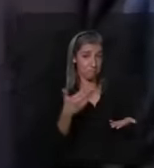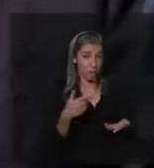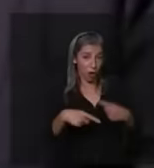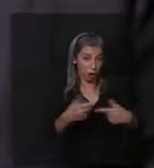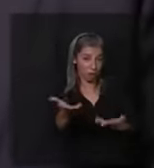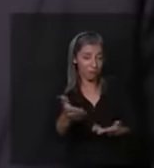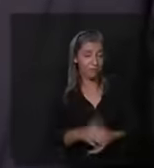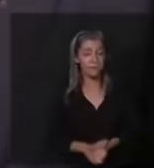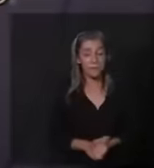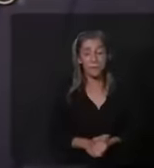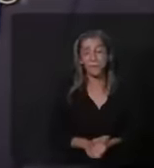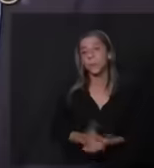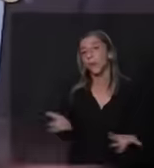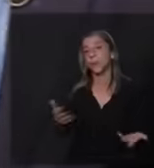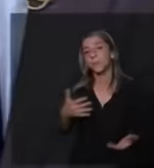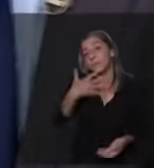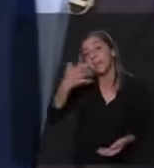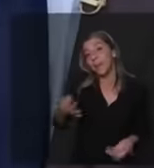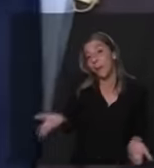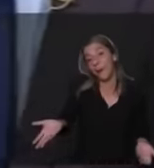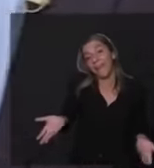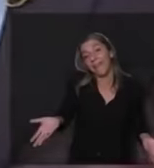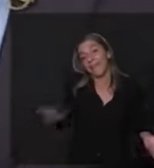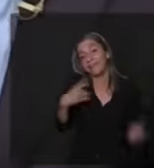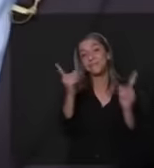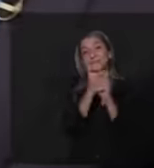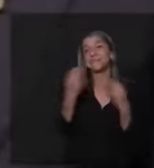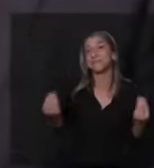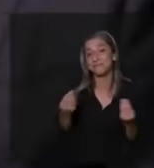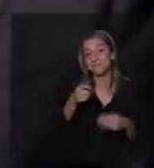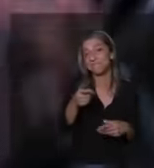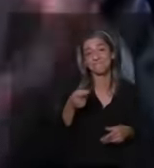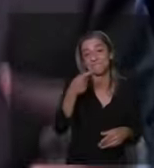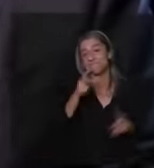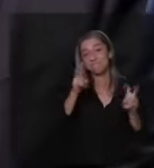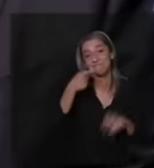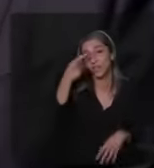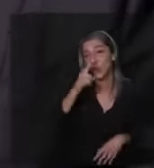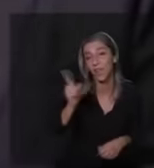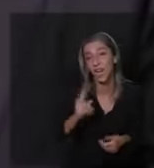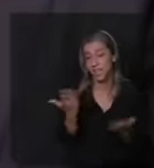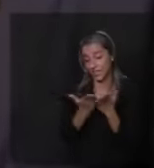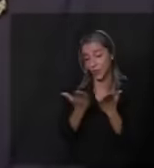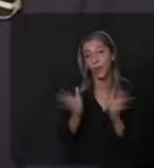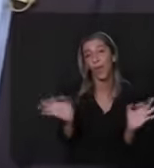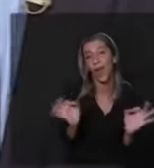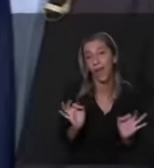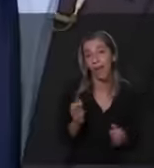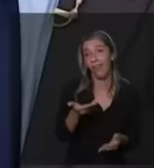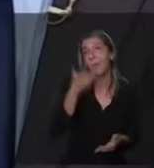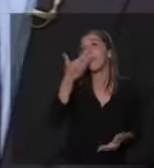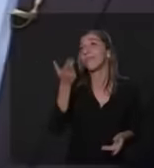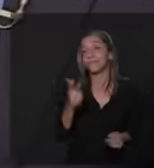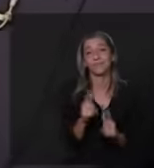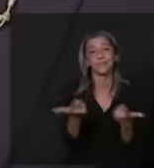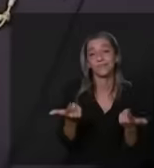que el problema es que cuando uno no tiene nada que decir en un tema que no le interesa, en un tema que no estudió, claramente no